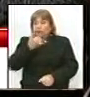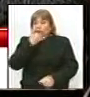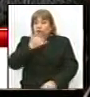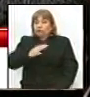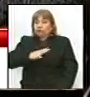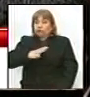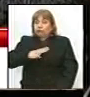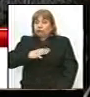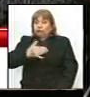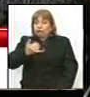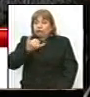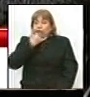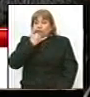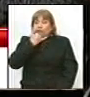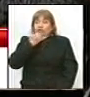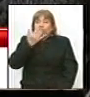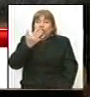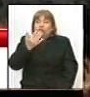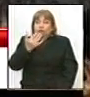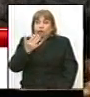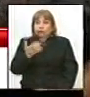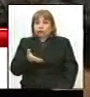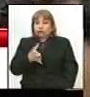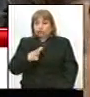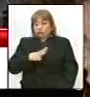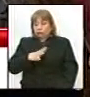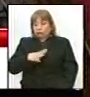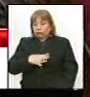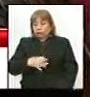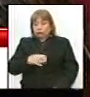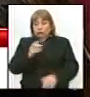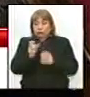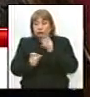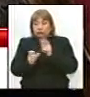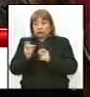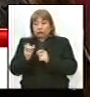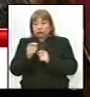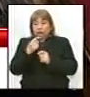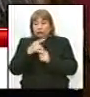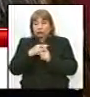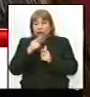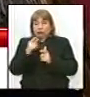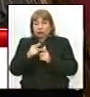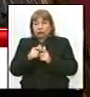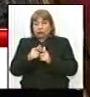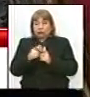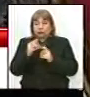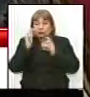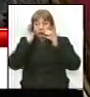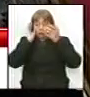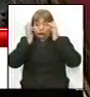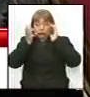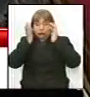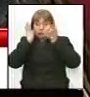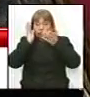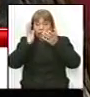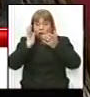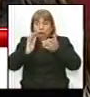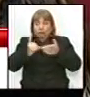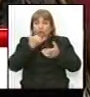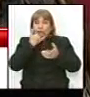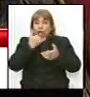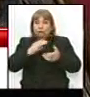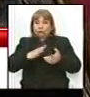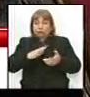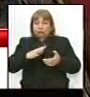de la función ética del servicio público entonces estamos confundiendo falta ética con